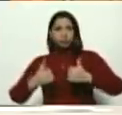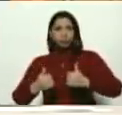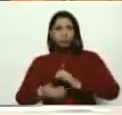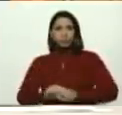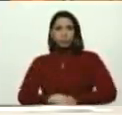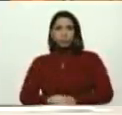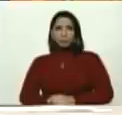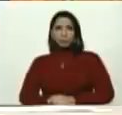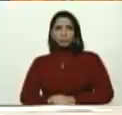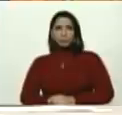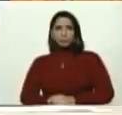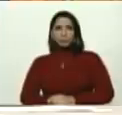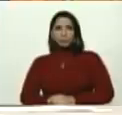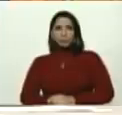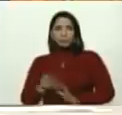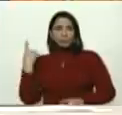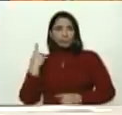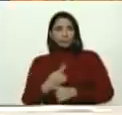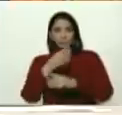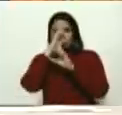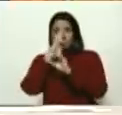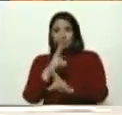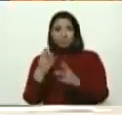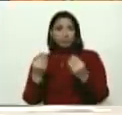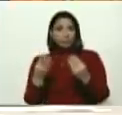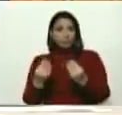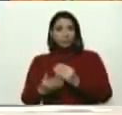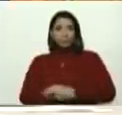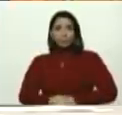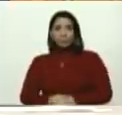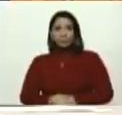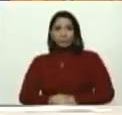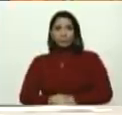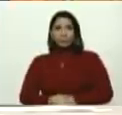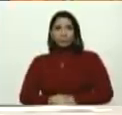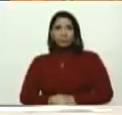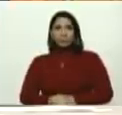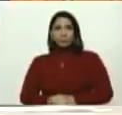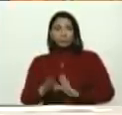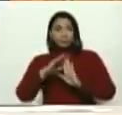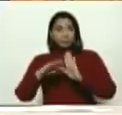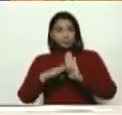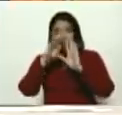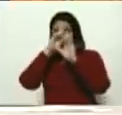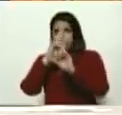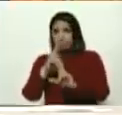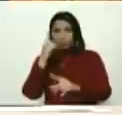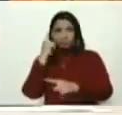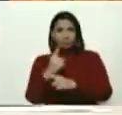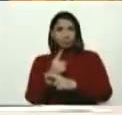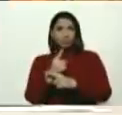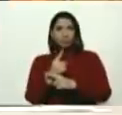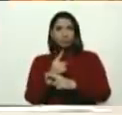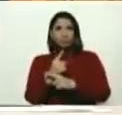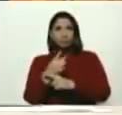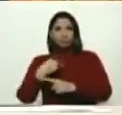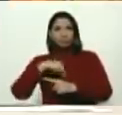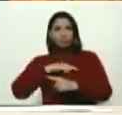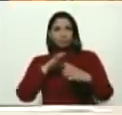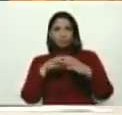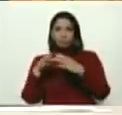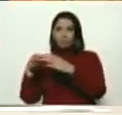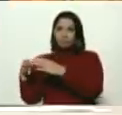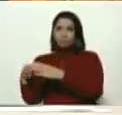epidemiológicos que deben respetarse con mucha, bueno, al pie de la letra, debe haber respeto. Y nuestros organismos